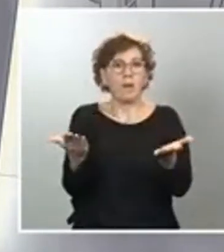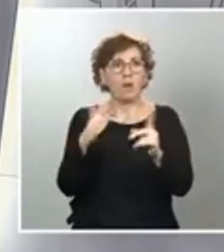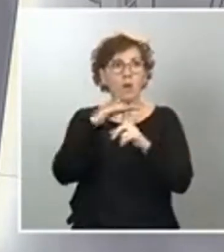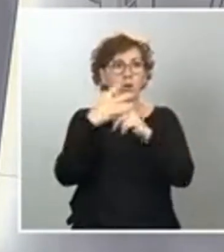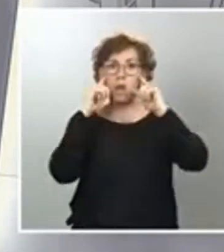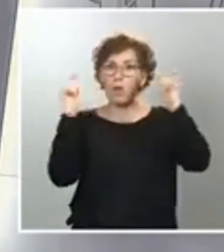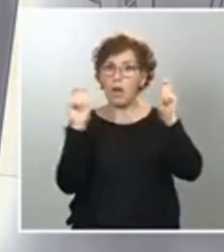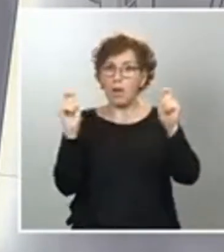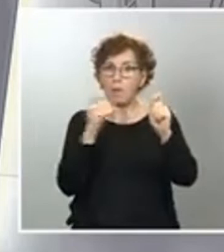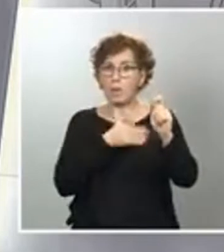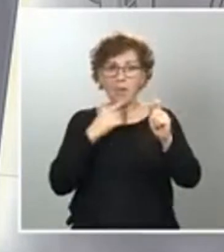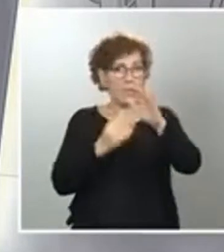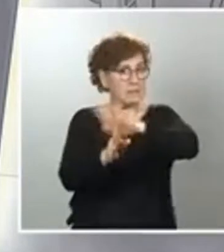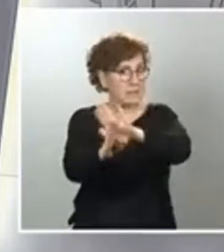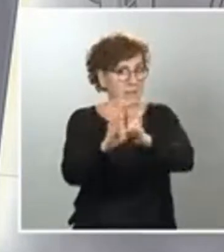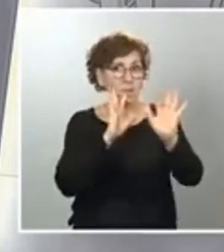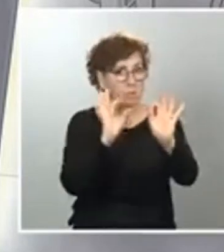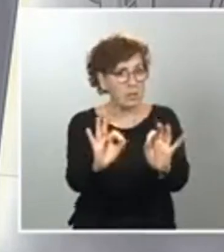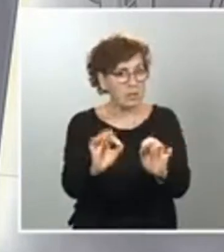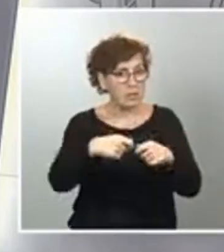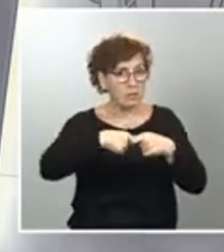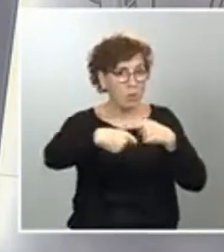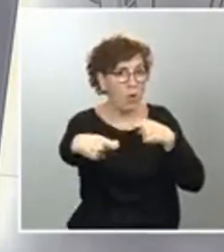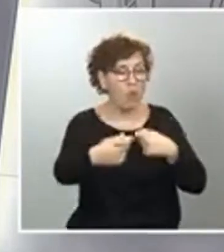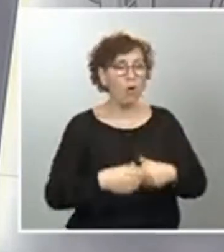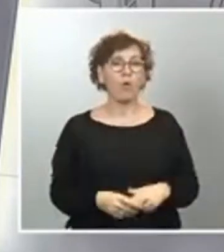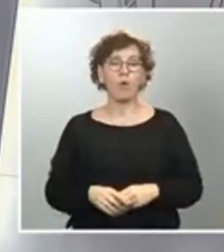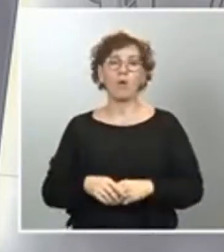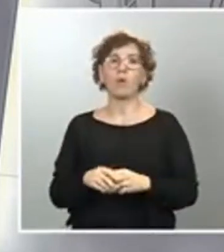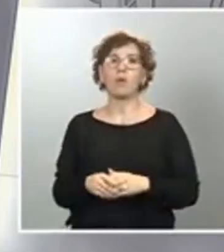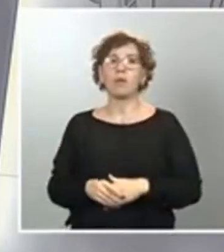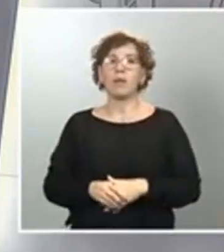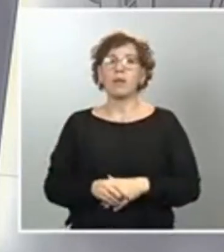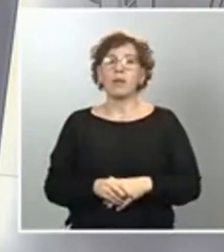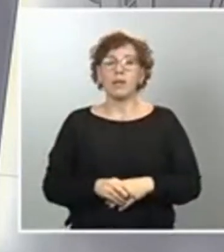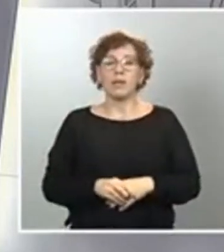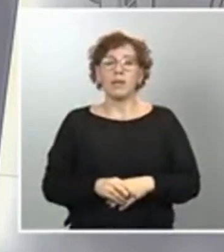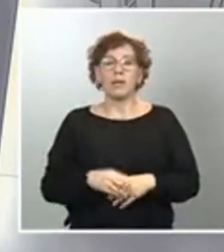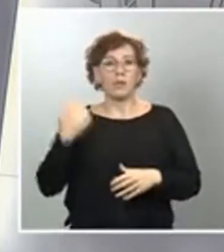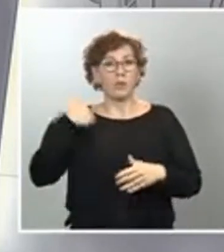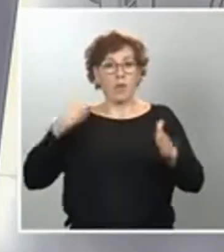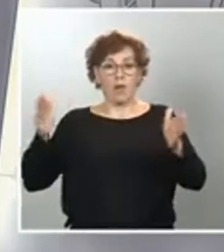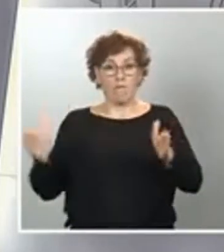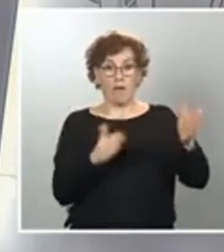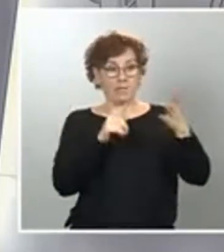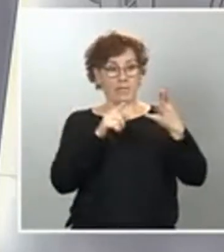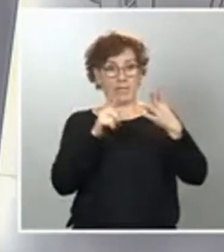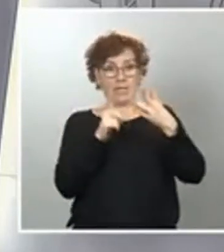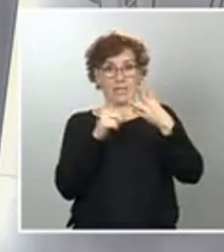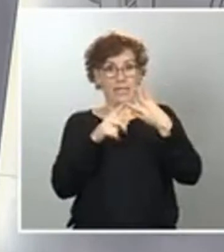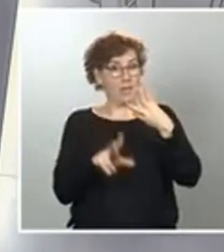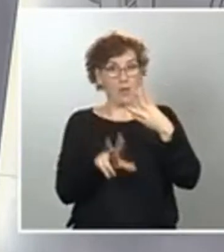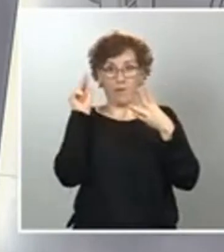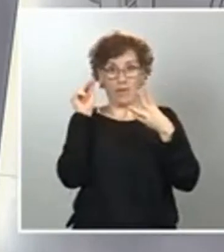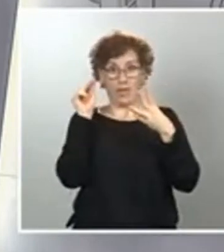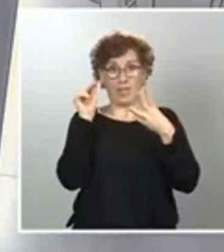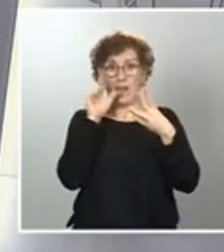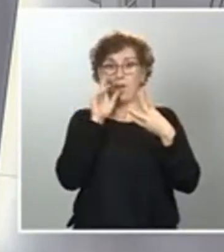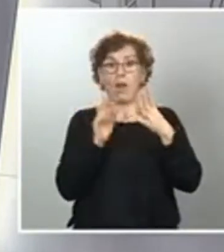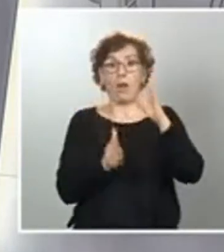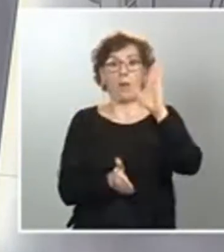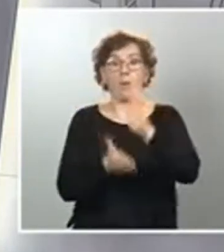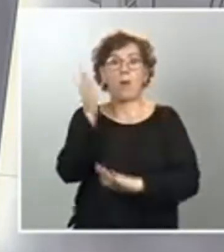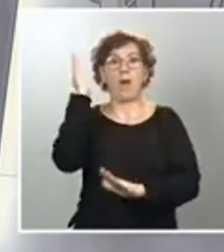esas fases. Y ya por último, cuando acabe la fase 3, la vuelta a la nueva normalidad, ¿en qué